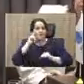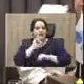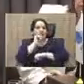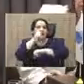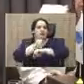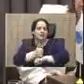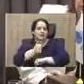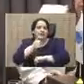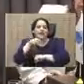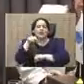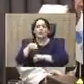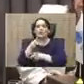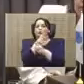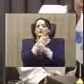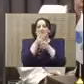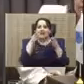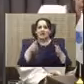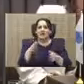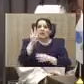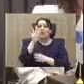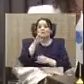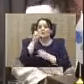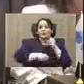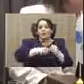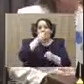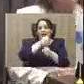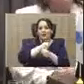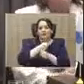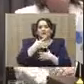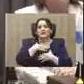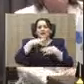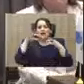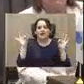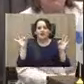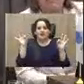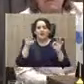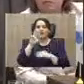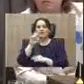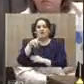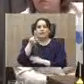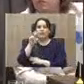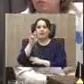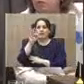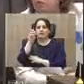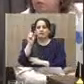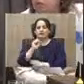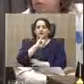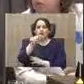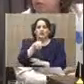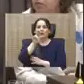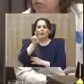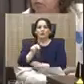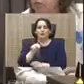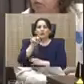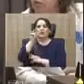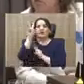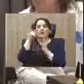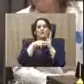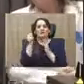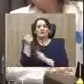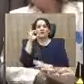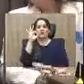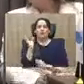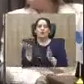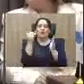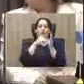4 años gratis de repuestos. Y aún así, en julio del 2019, vuelve el gobierno anterior a rechazar